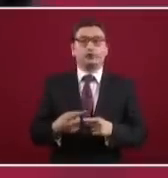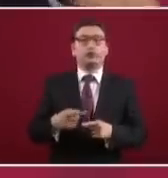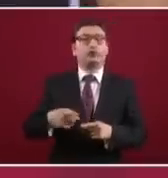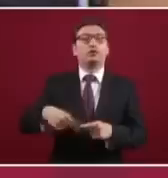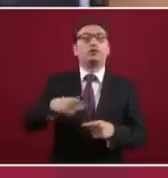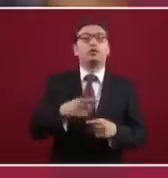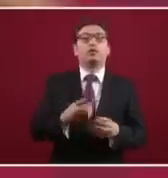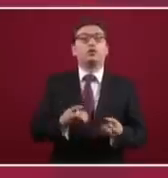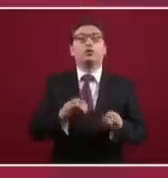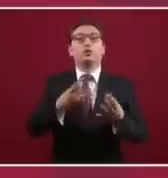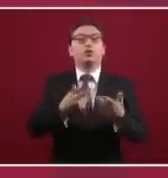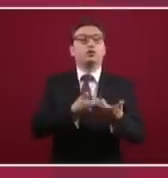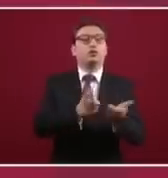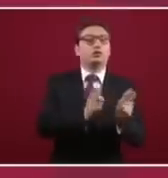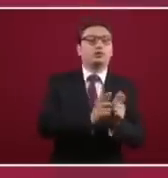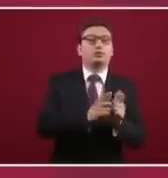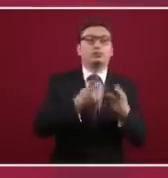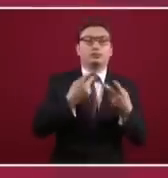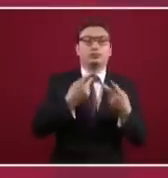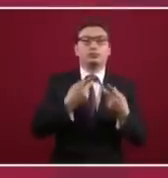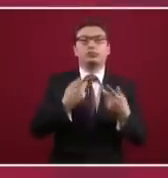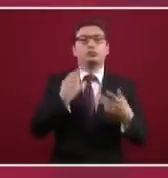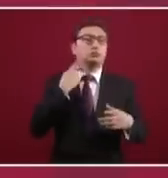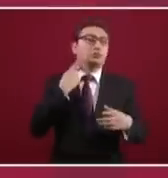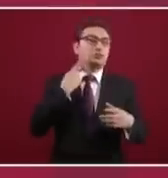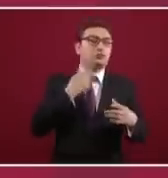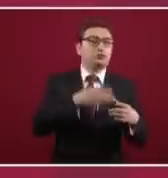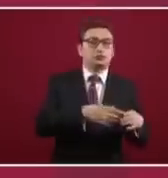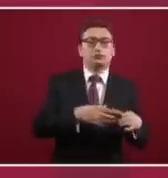cuántos para un partido, cuántos para otro.